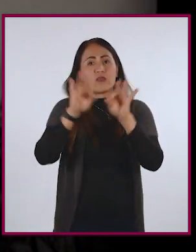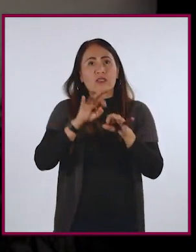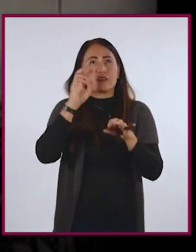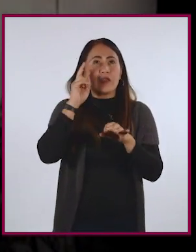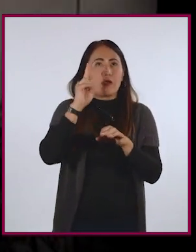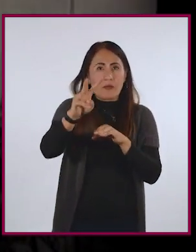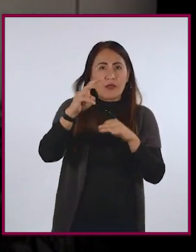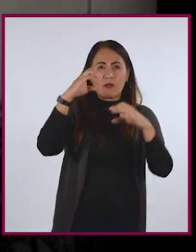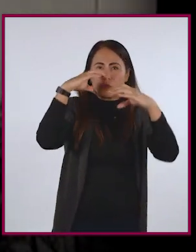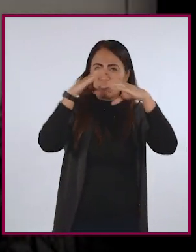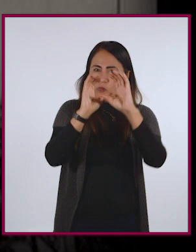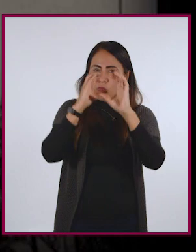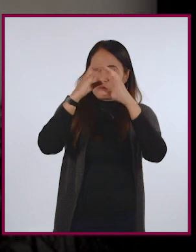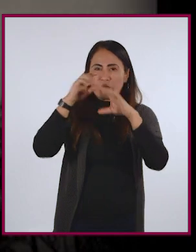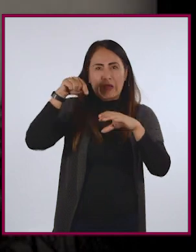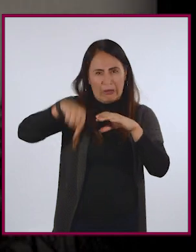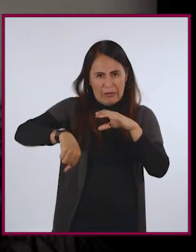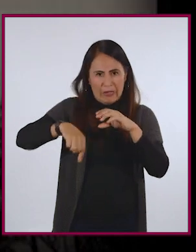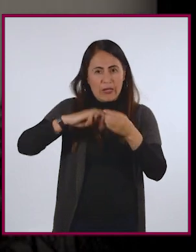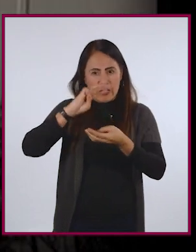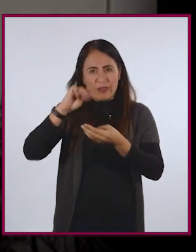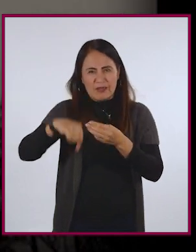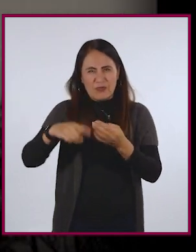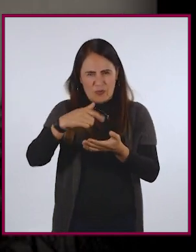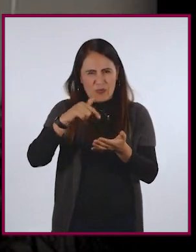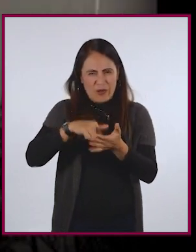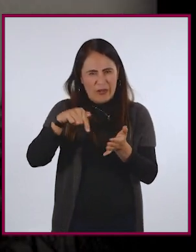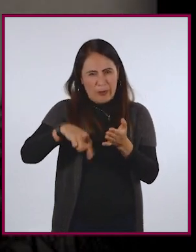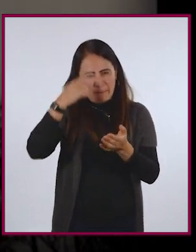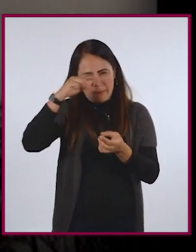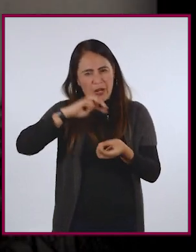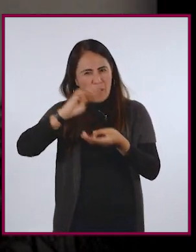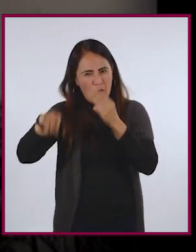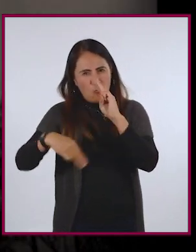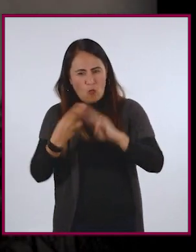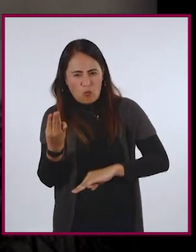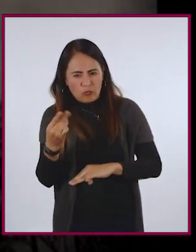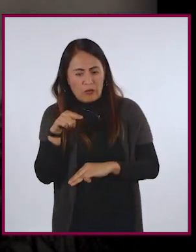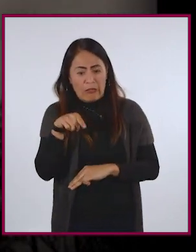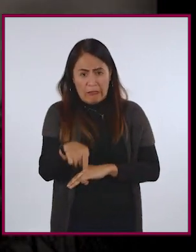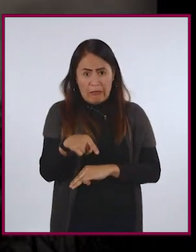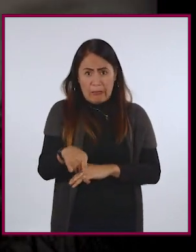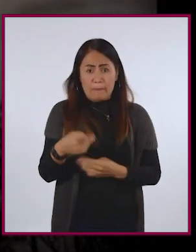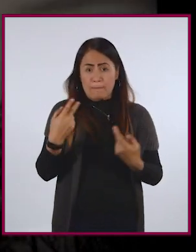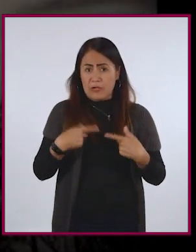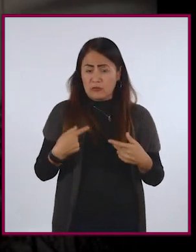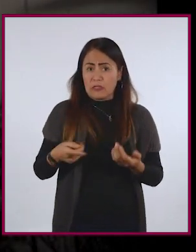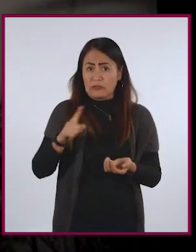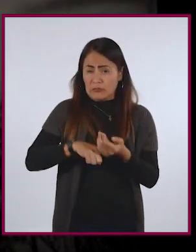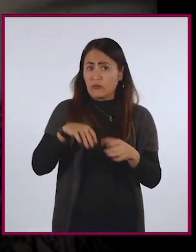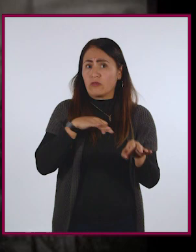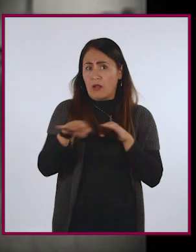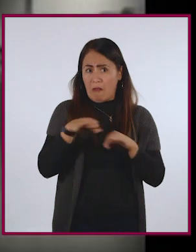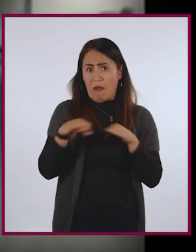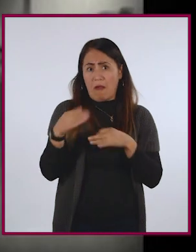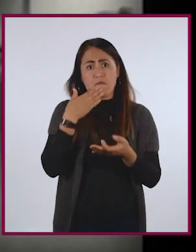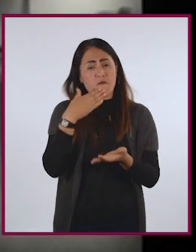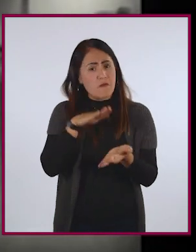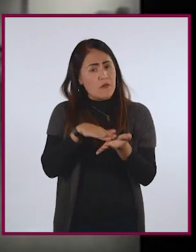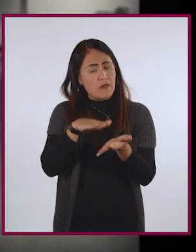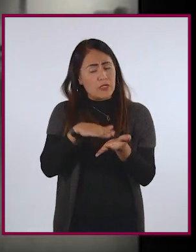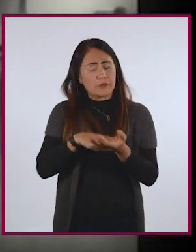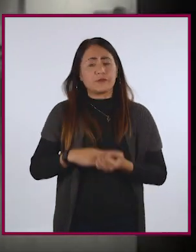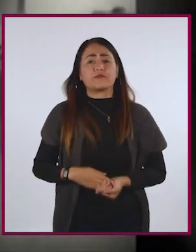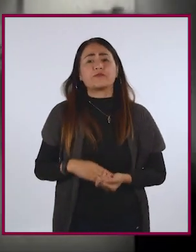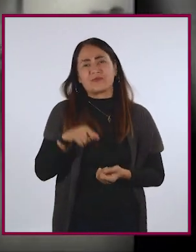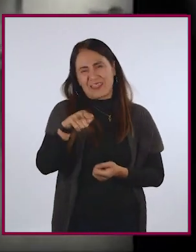el Observatorio de Tonantzintla a nivel mundial repercutió en la buena reputación del personal que trabaja ahí, entre los